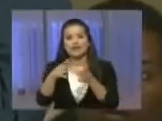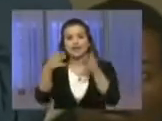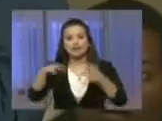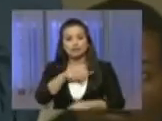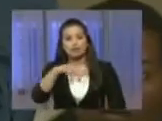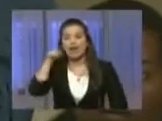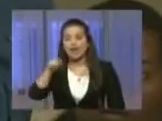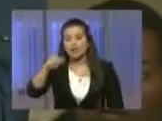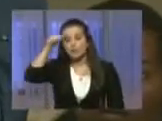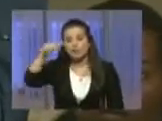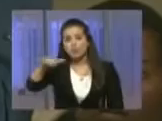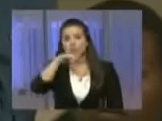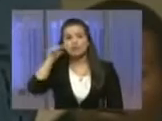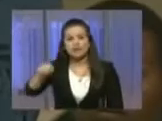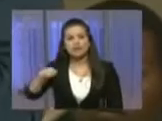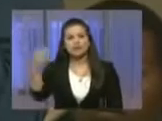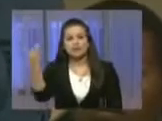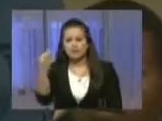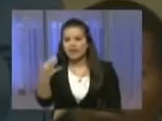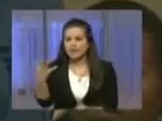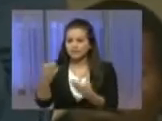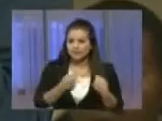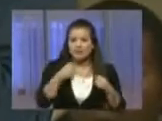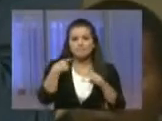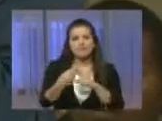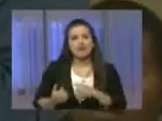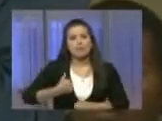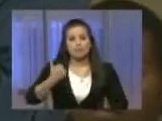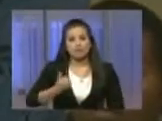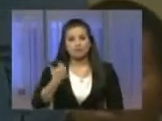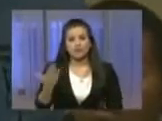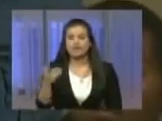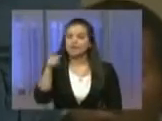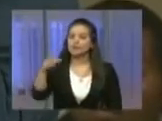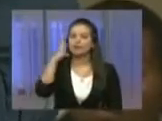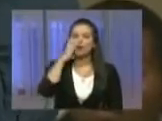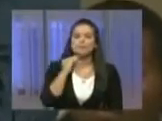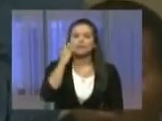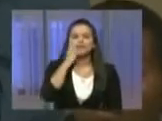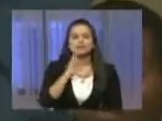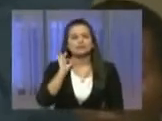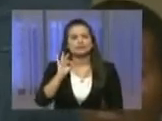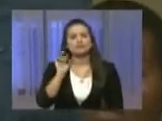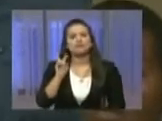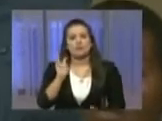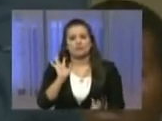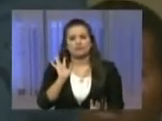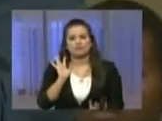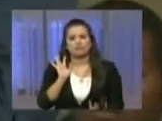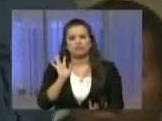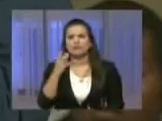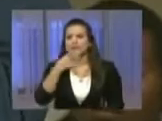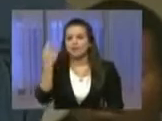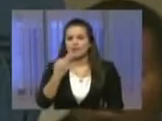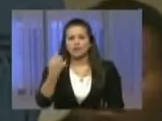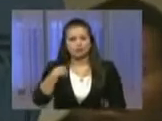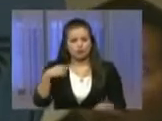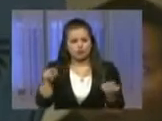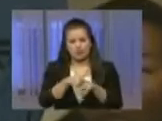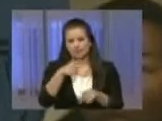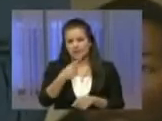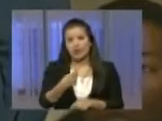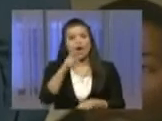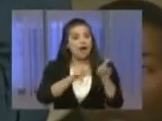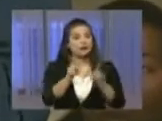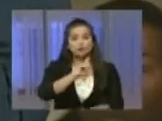pueblo mejor las recibe y mejor las aprovecha es una experiencia inédita y es como hemos dicho y a veces no le gusta